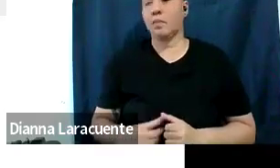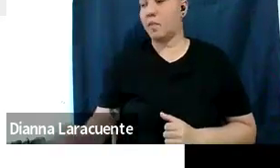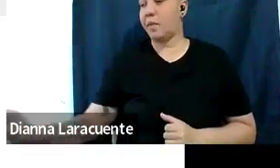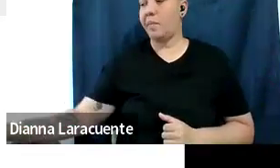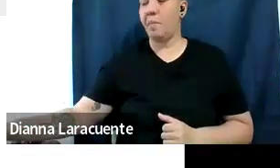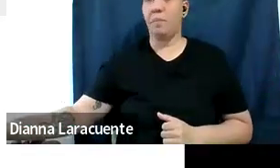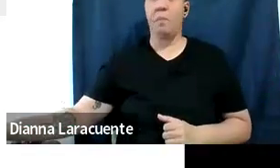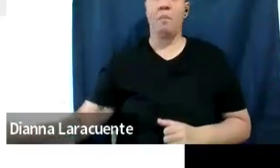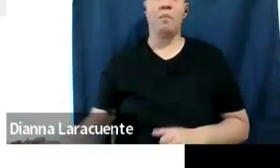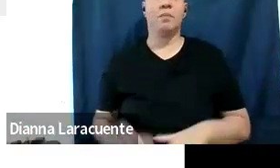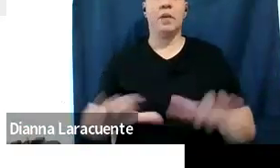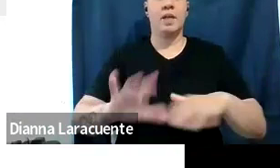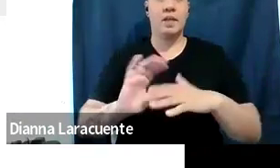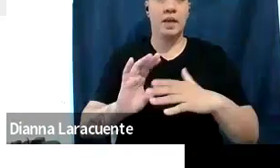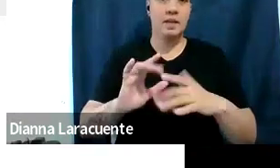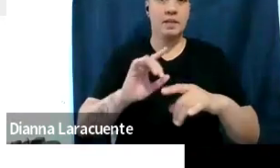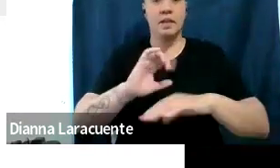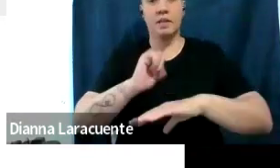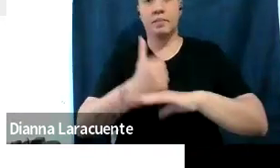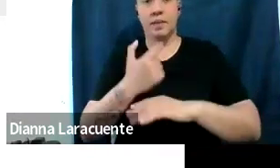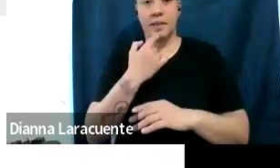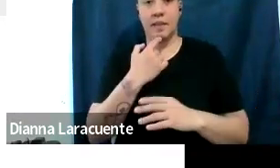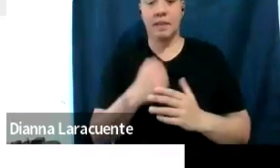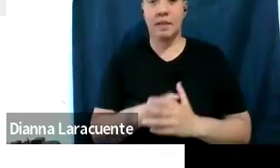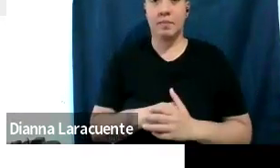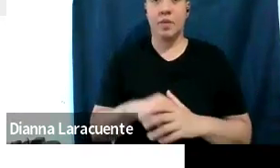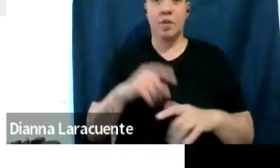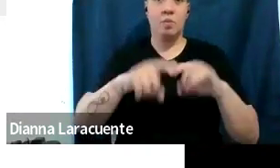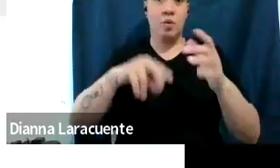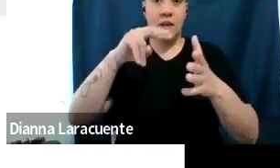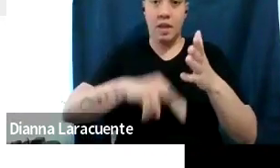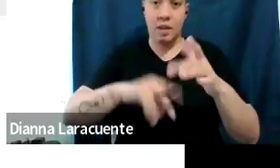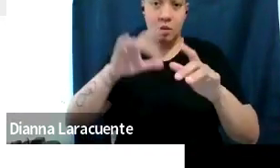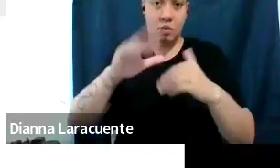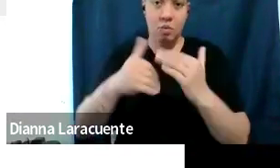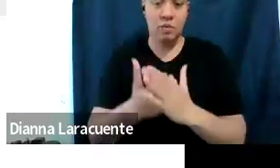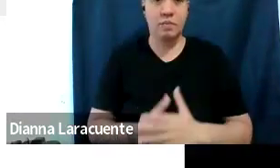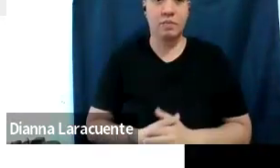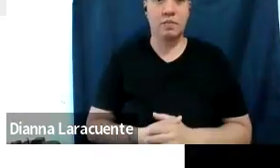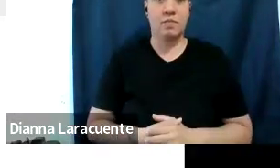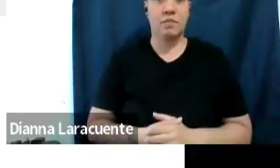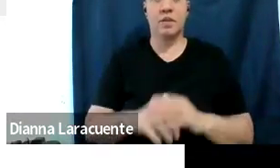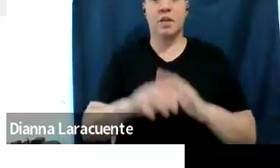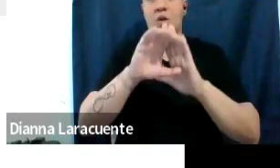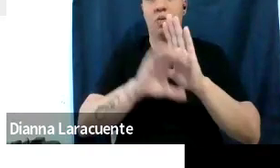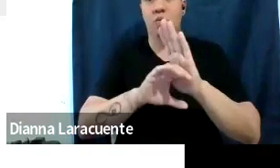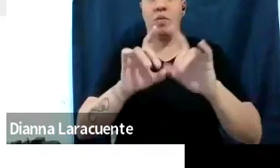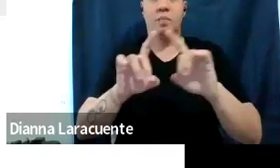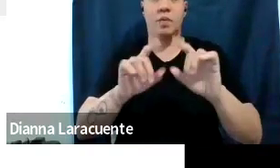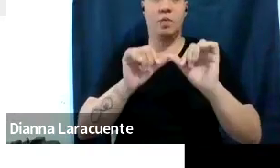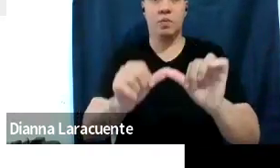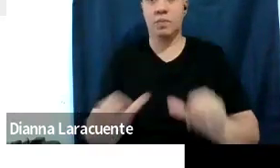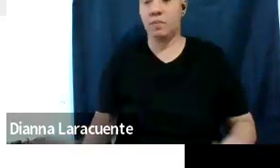Hacer las estipulaciones. Es más, dice más, no les puedo leer todo de lo de la Constitución, pero sigue